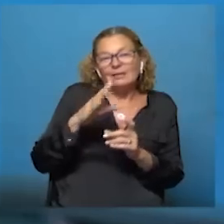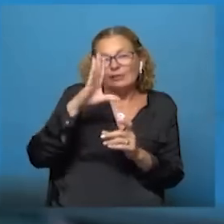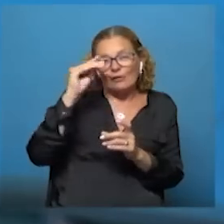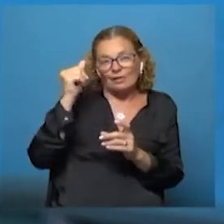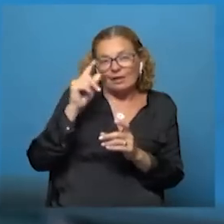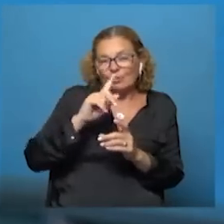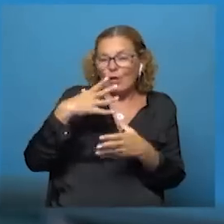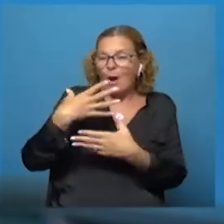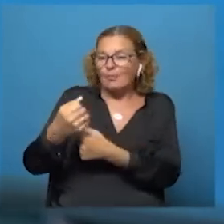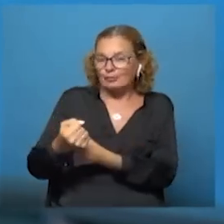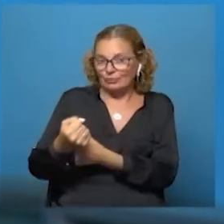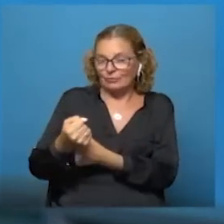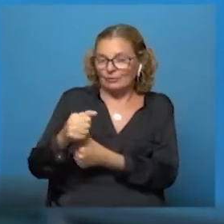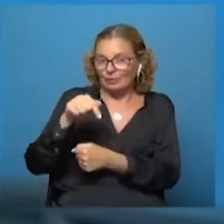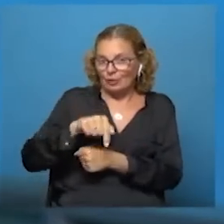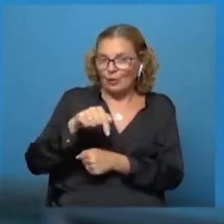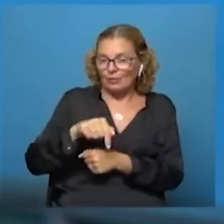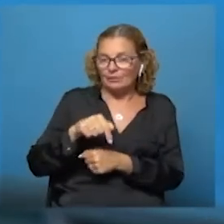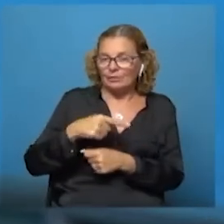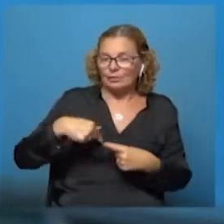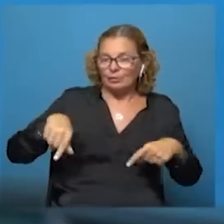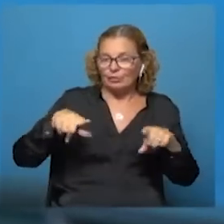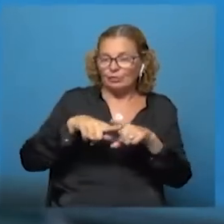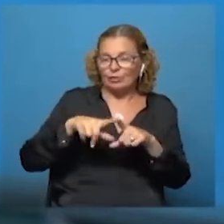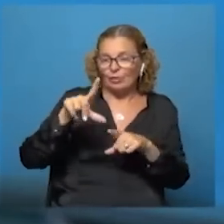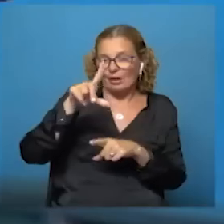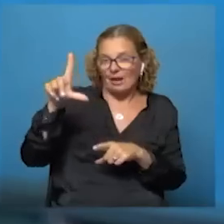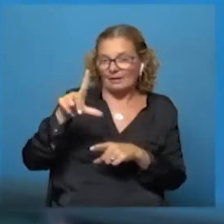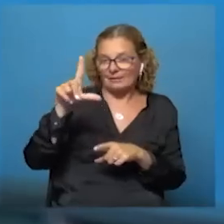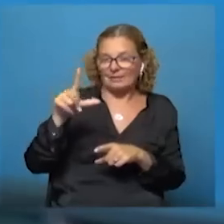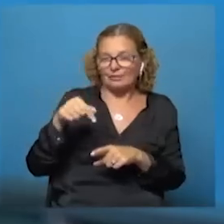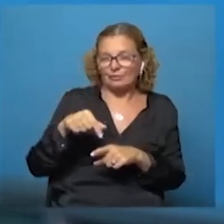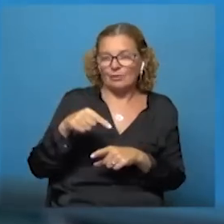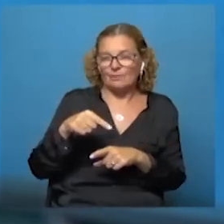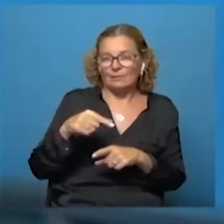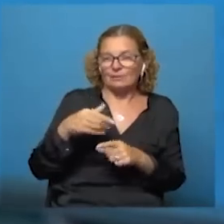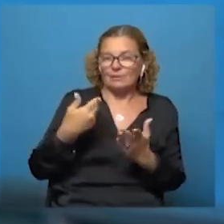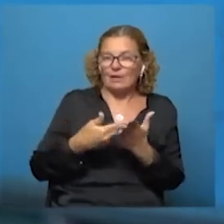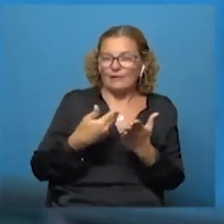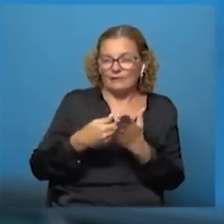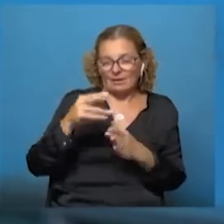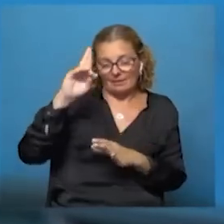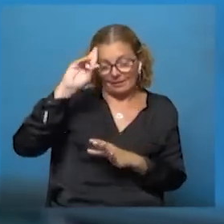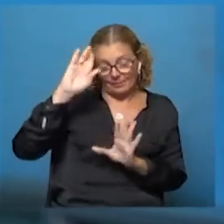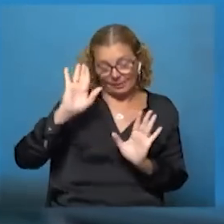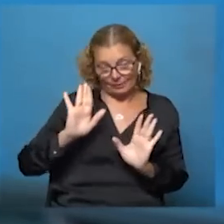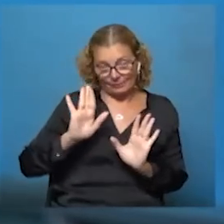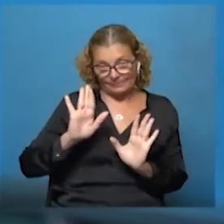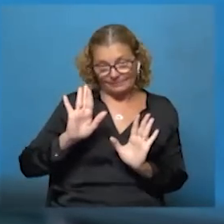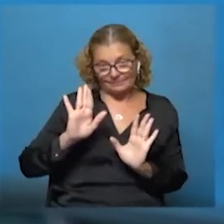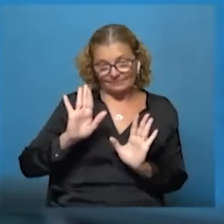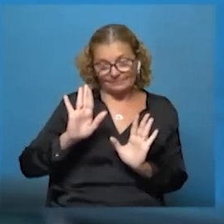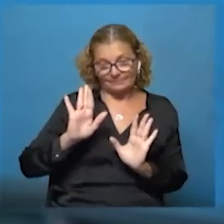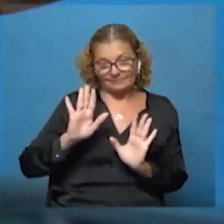los apoyó Y hoy todo se llama Jorge larraneada Yo creo que es hasta una falta de respeto Jorge que vale